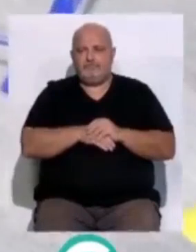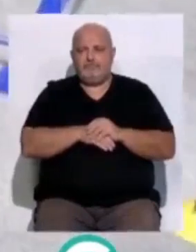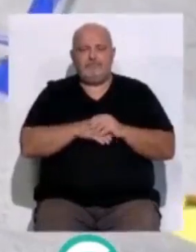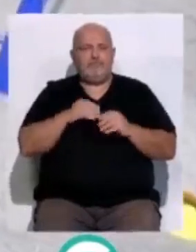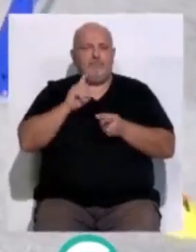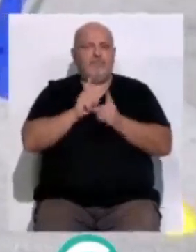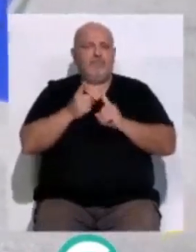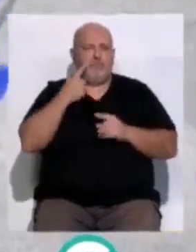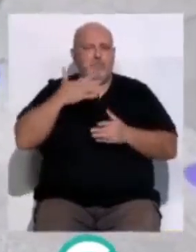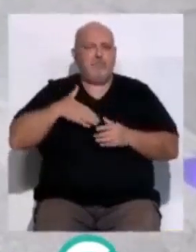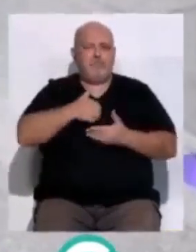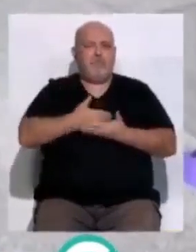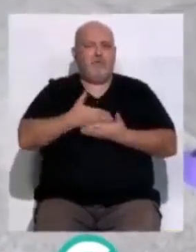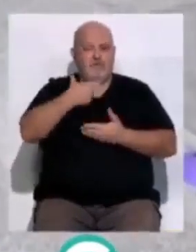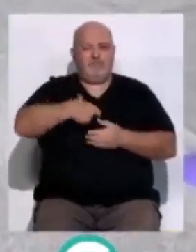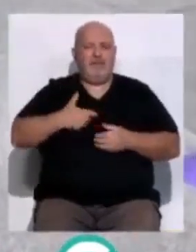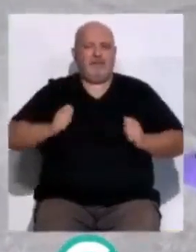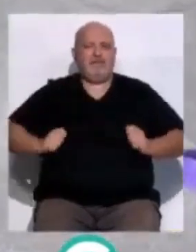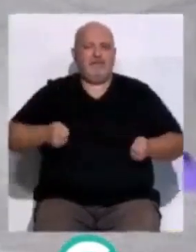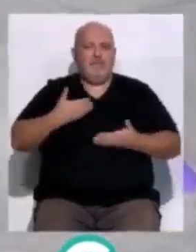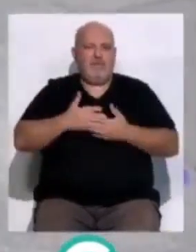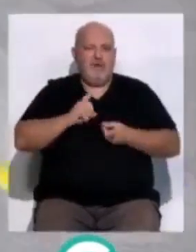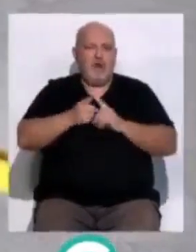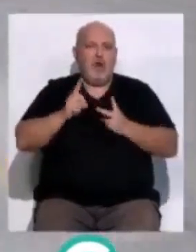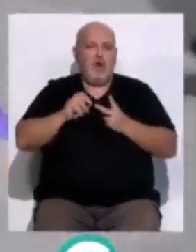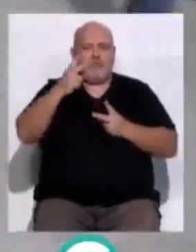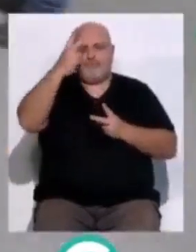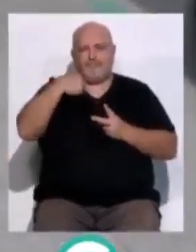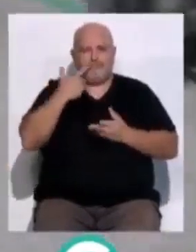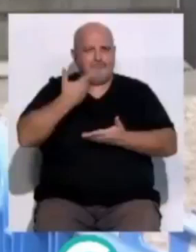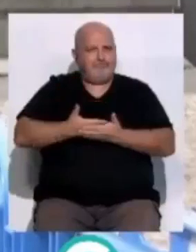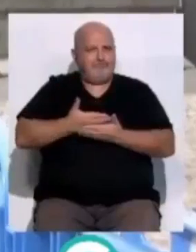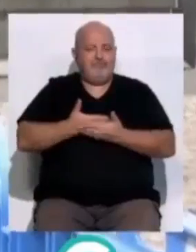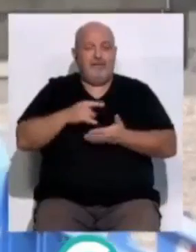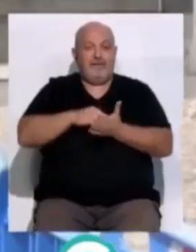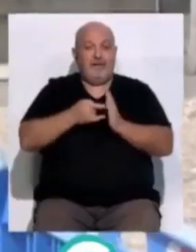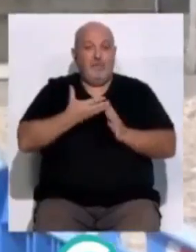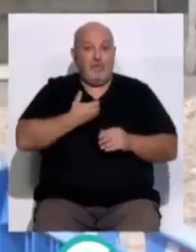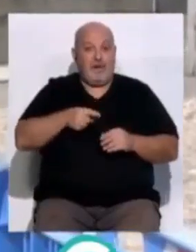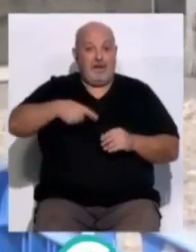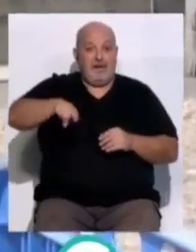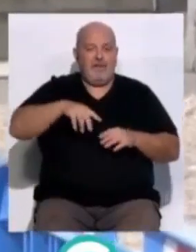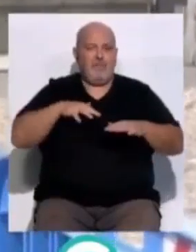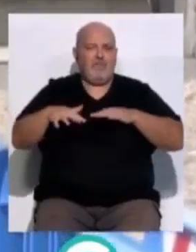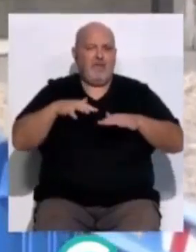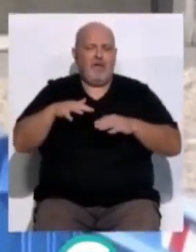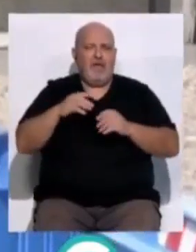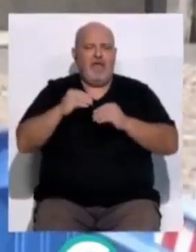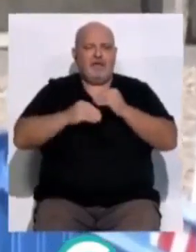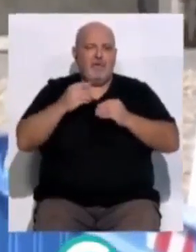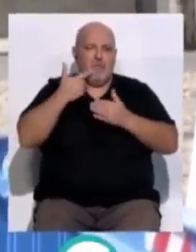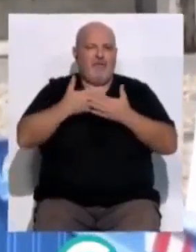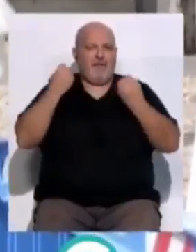Ponerse en la piel de una persona que se mueve en silla de ruedas o una invidente. Los técnicos municipales de movilidad han puesto en